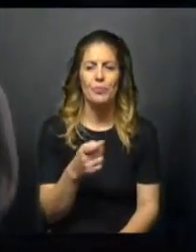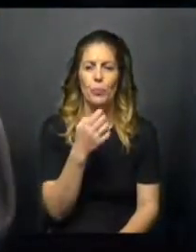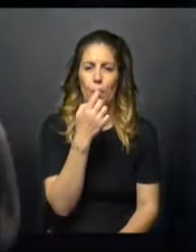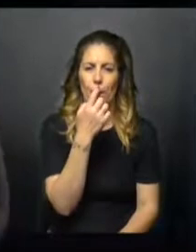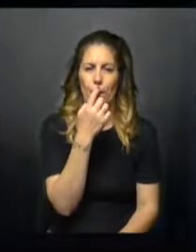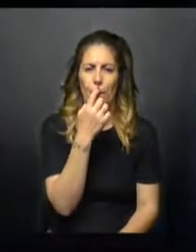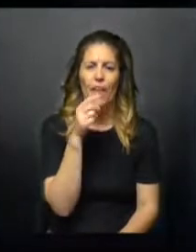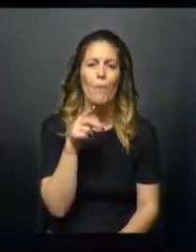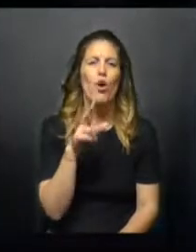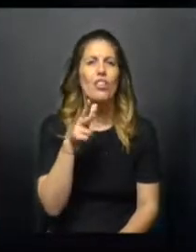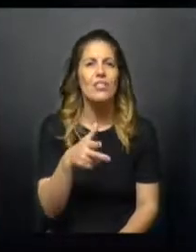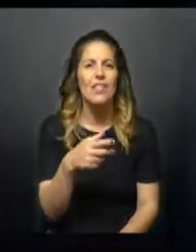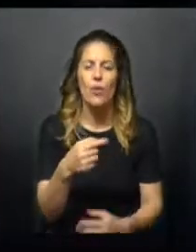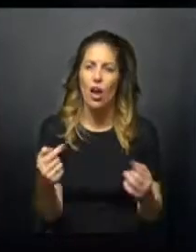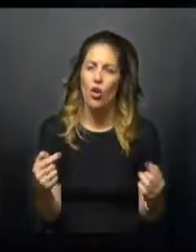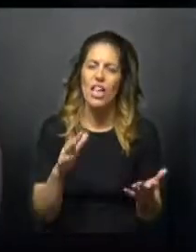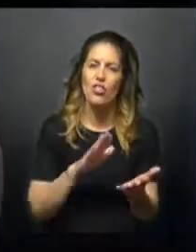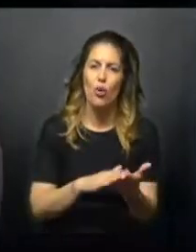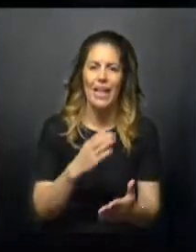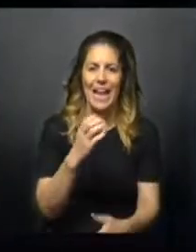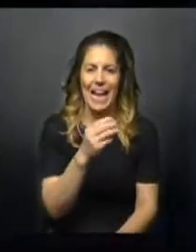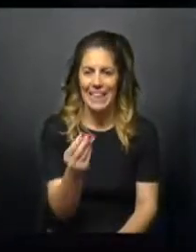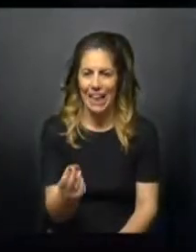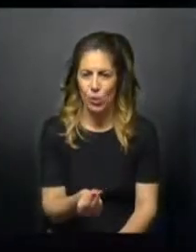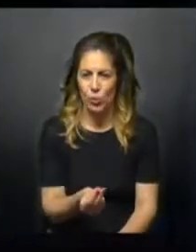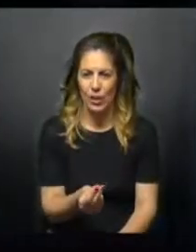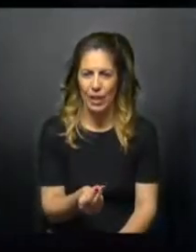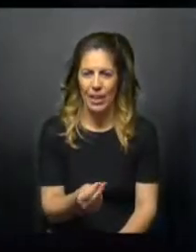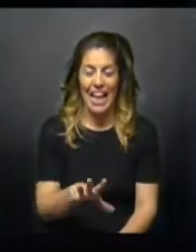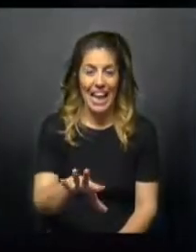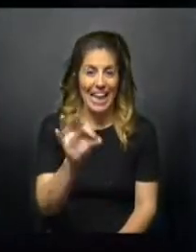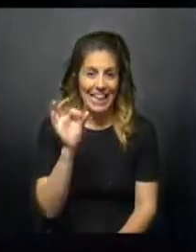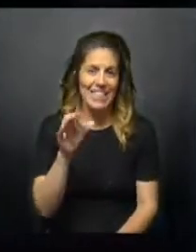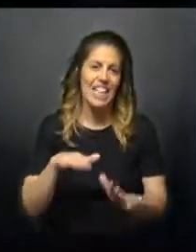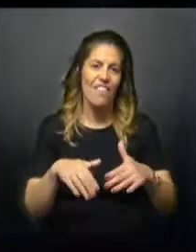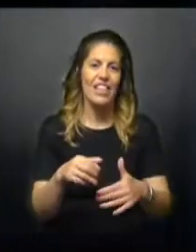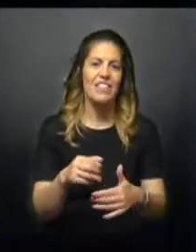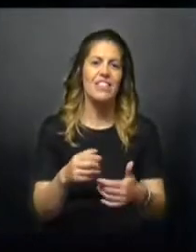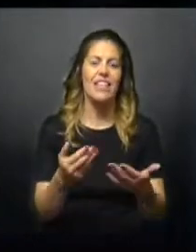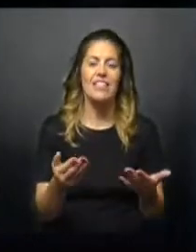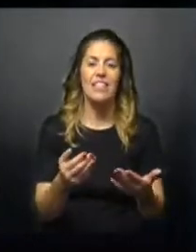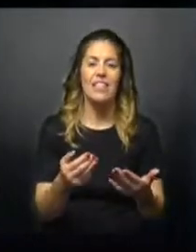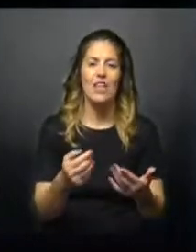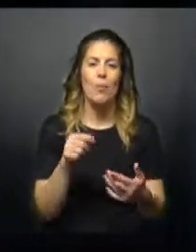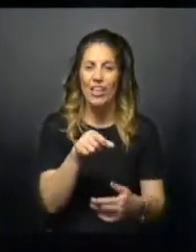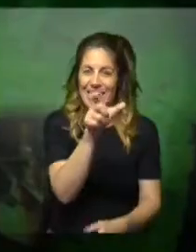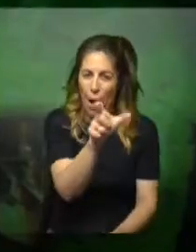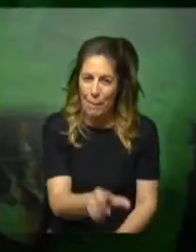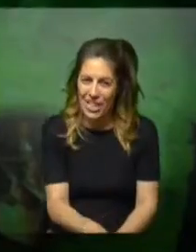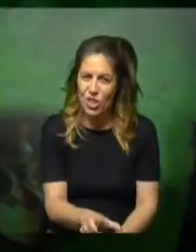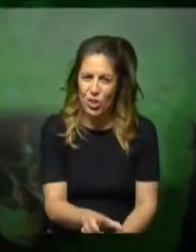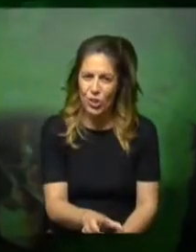vos decías una cosa ahí sobre la caricatura elegís a veces una caricatura Porque esa persona